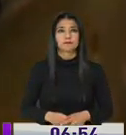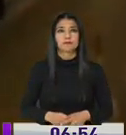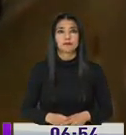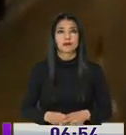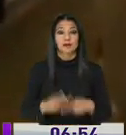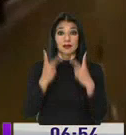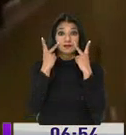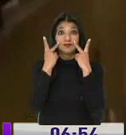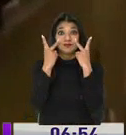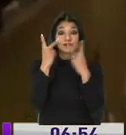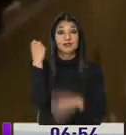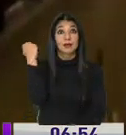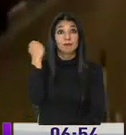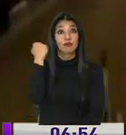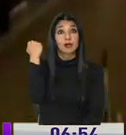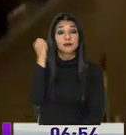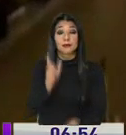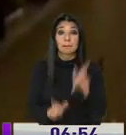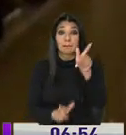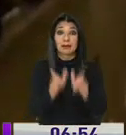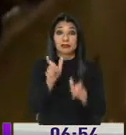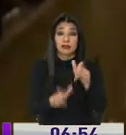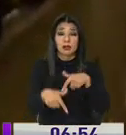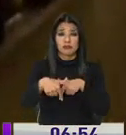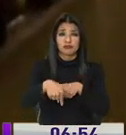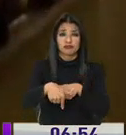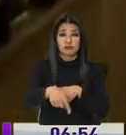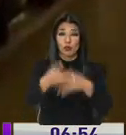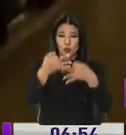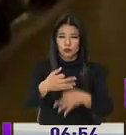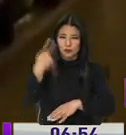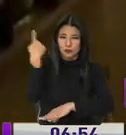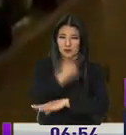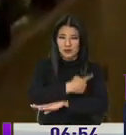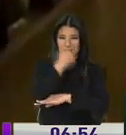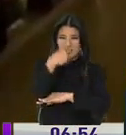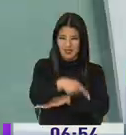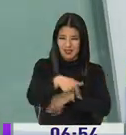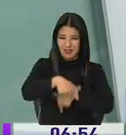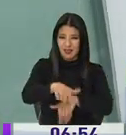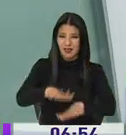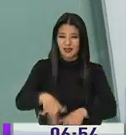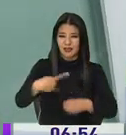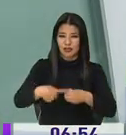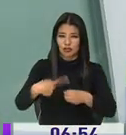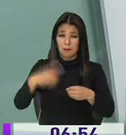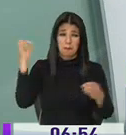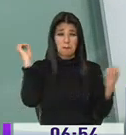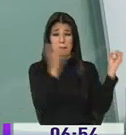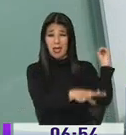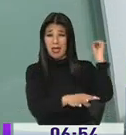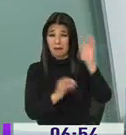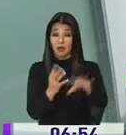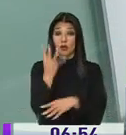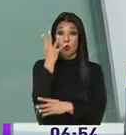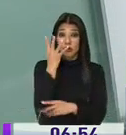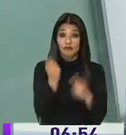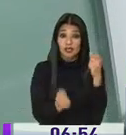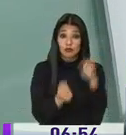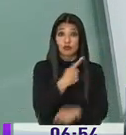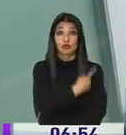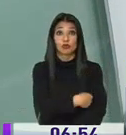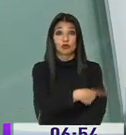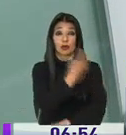esta ambulancia fue agredida por los manifestantes el primer día de protestas en el centro de quito es uno de los cuatro vehículos de la cruz roja que recibió